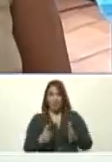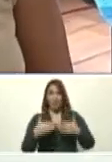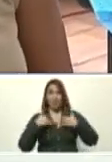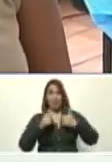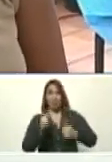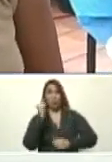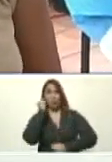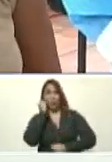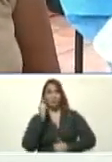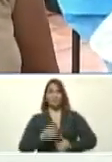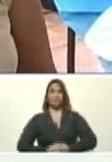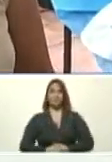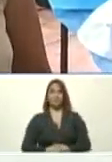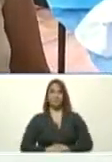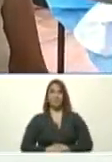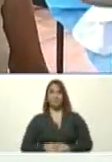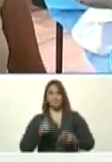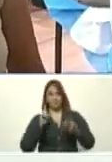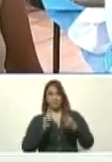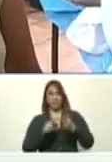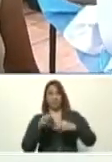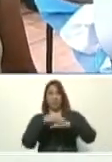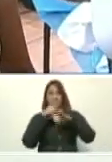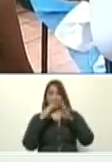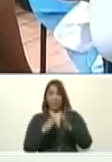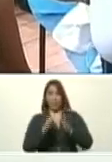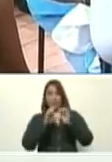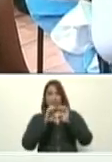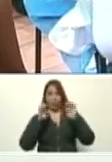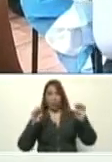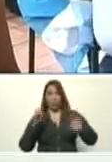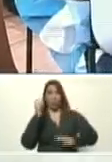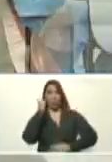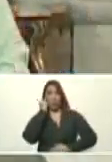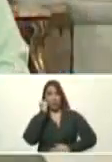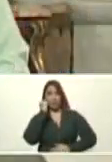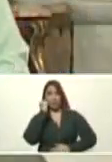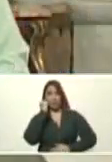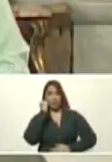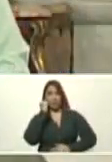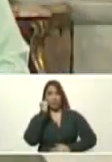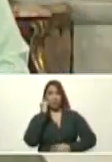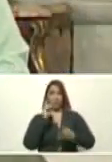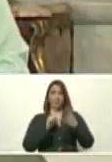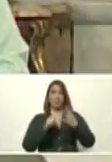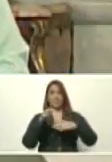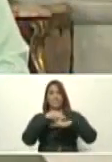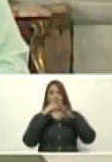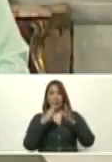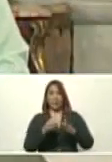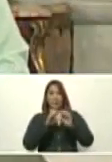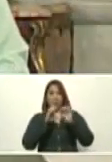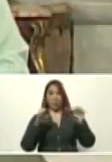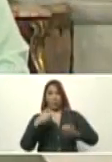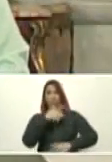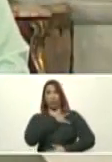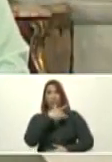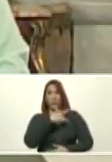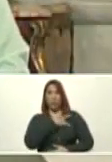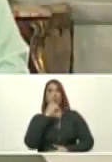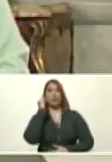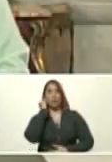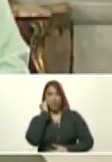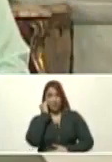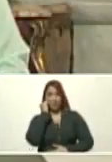mujer, ministra de educación mujer, la ministra de Educación Universitaria,